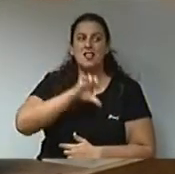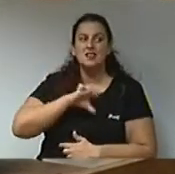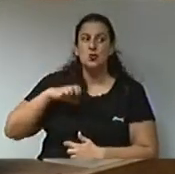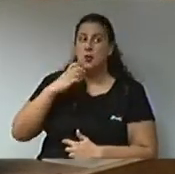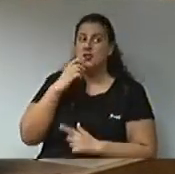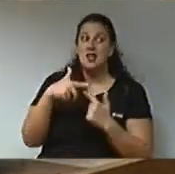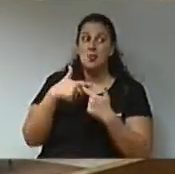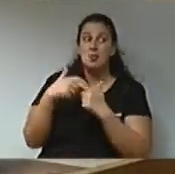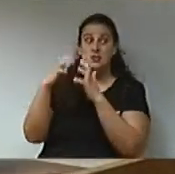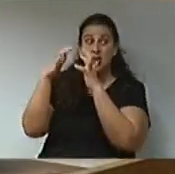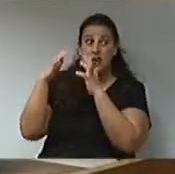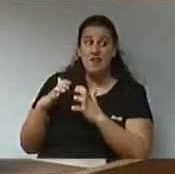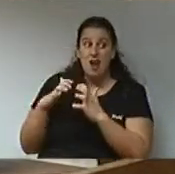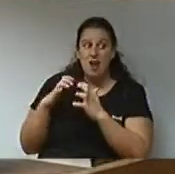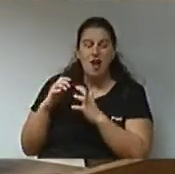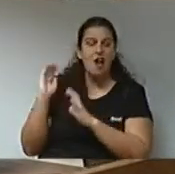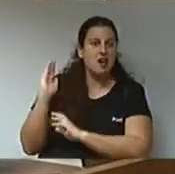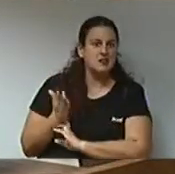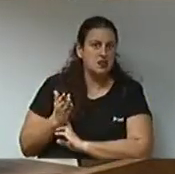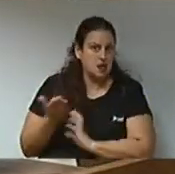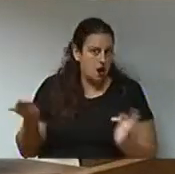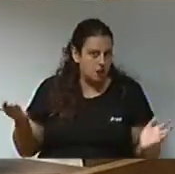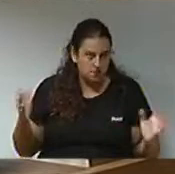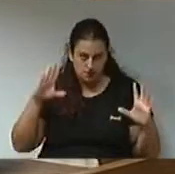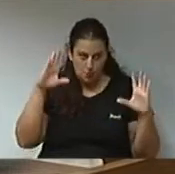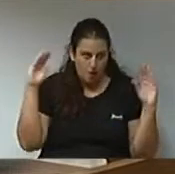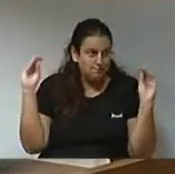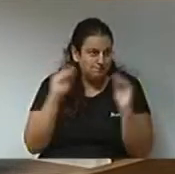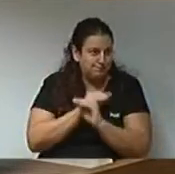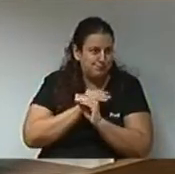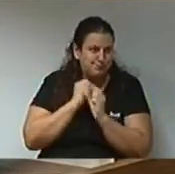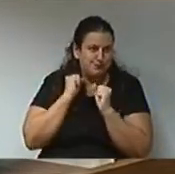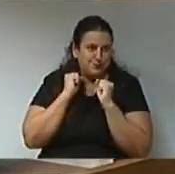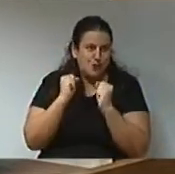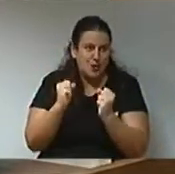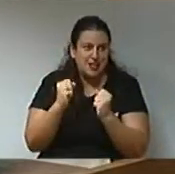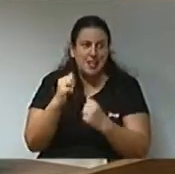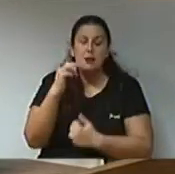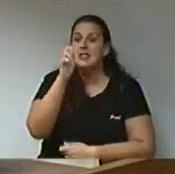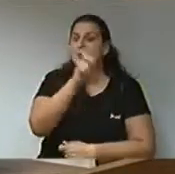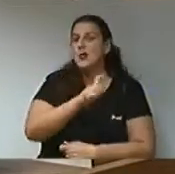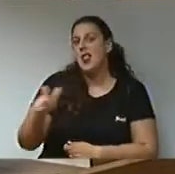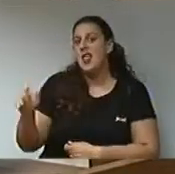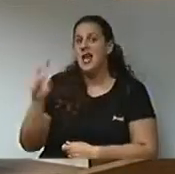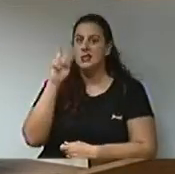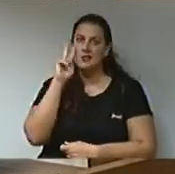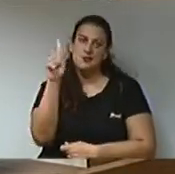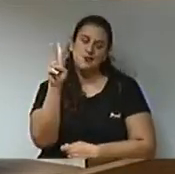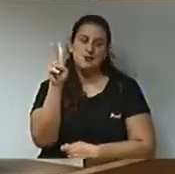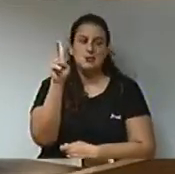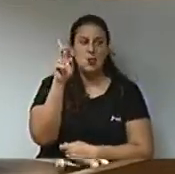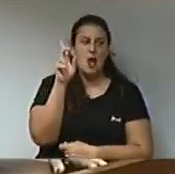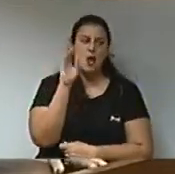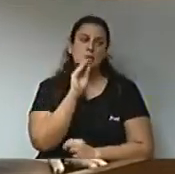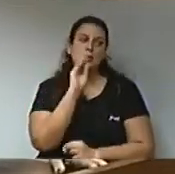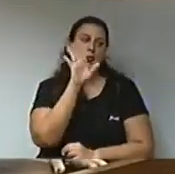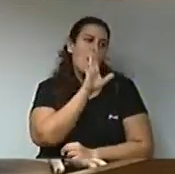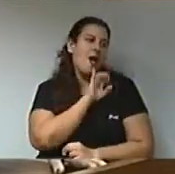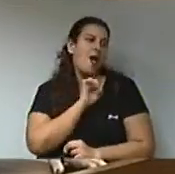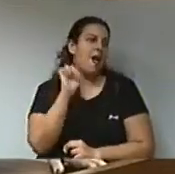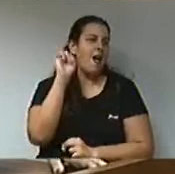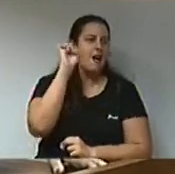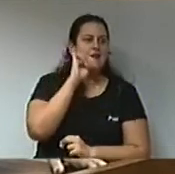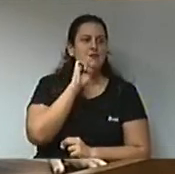bajen los impuestos. Y no puede ser que escuchen esta versión idílica que plantea usted de la comunidad